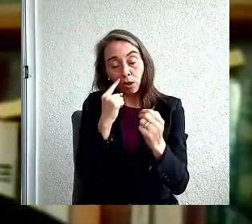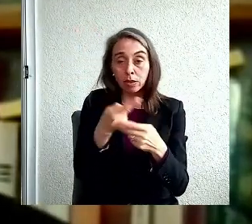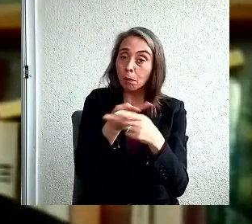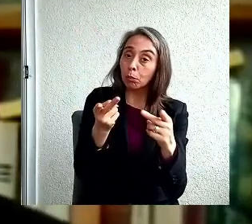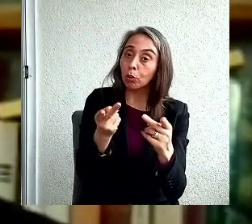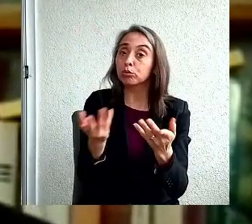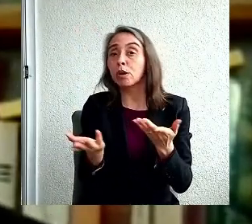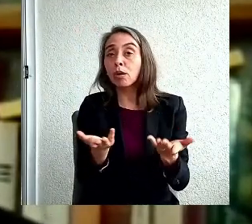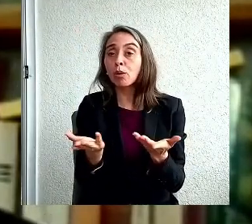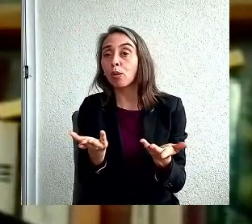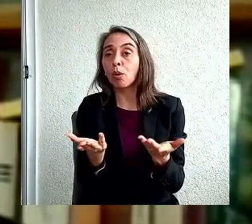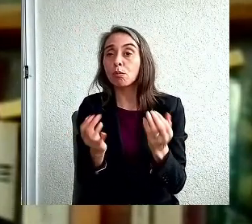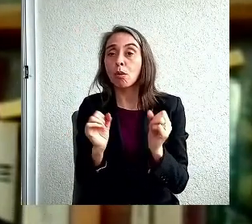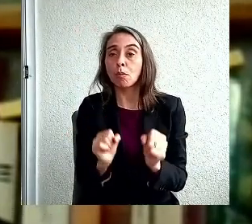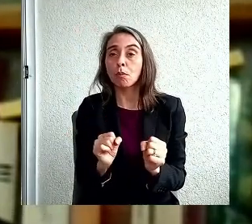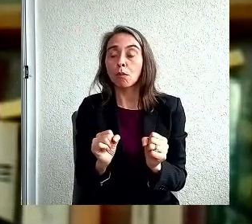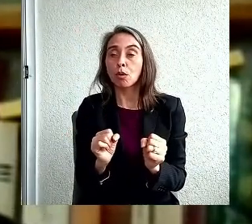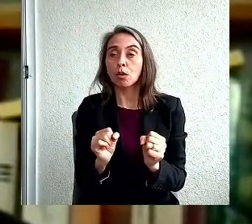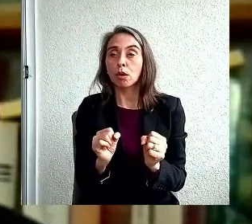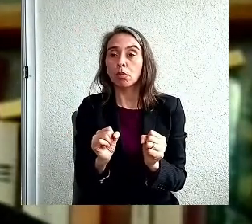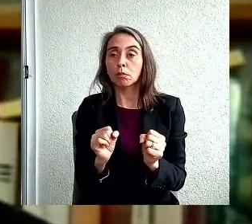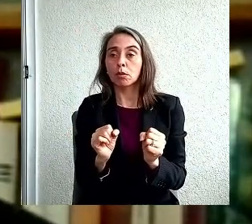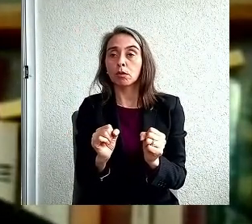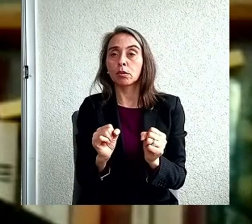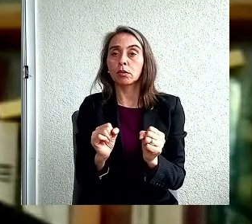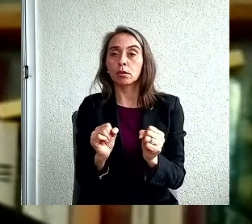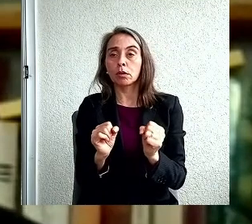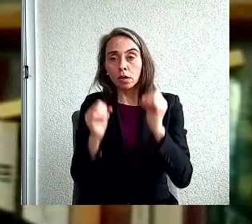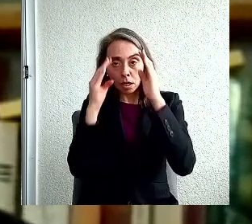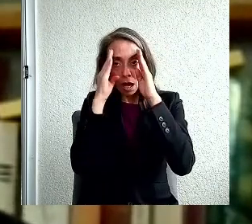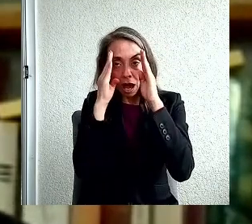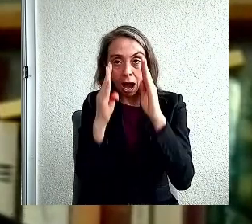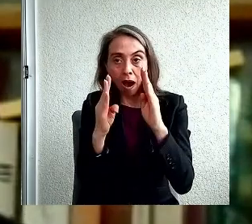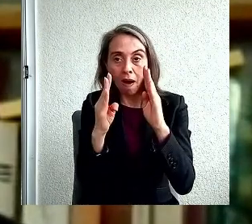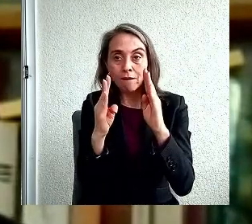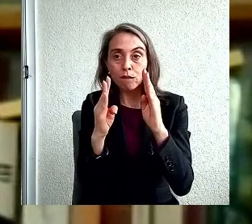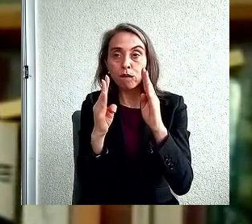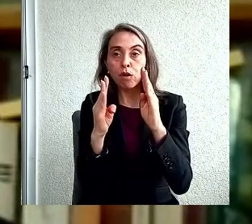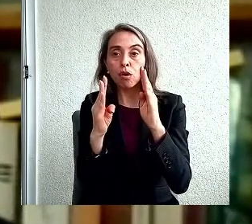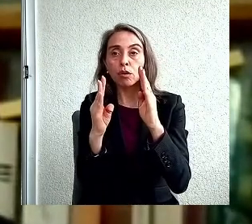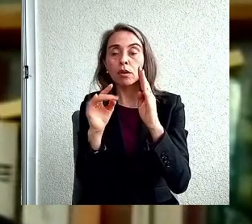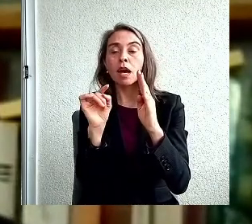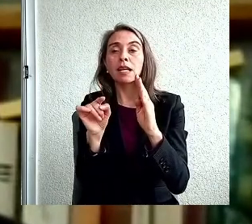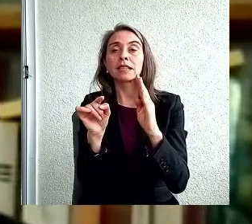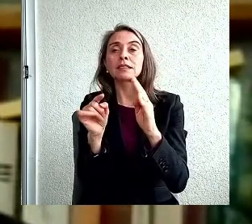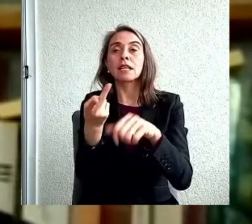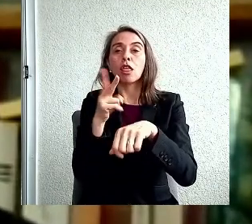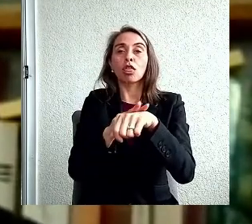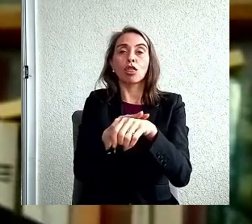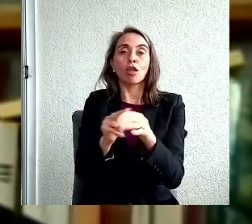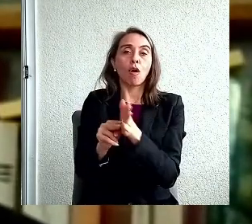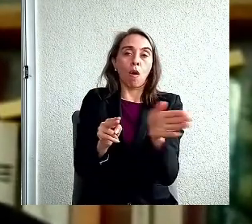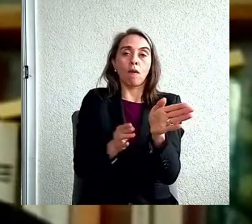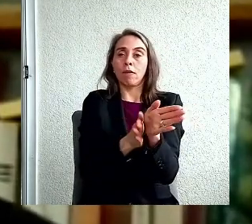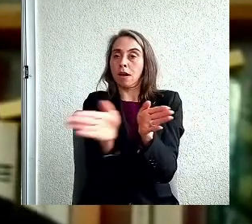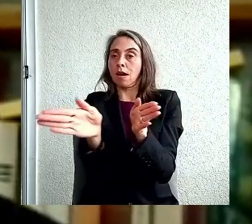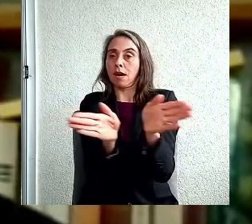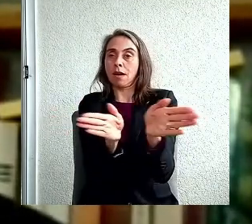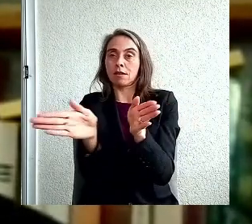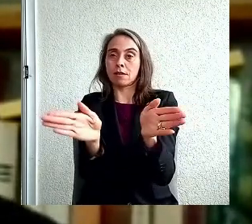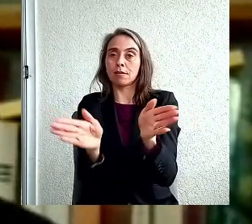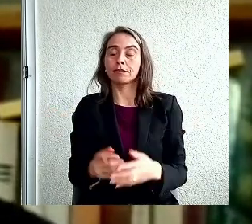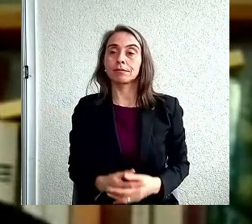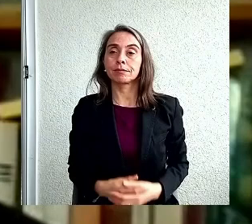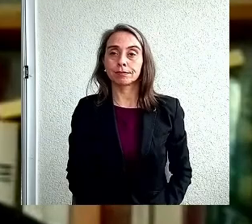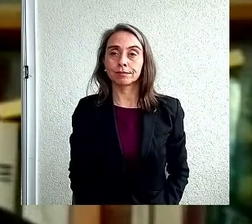cómo abordar esta doble faz. I'm glad I'm not a policy person because I would. Bueno, estoy